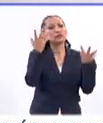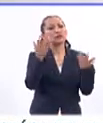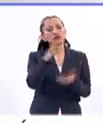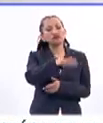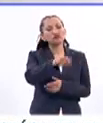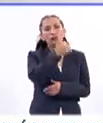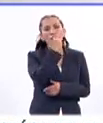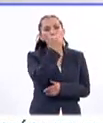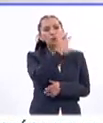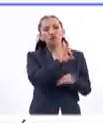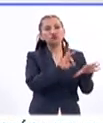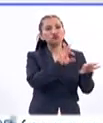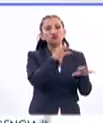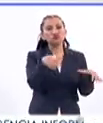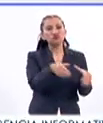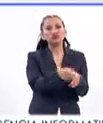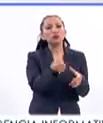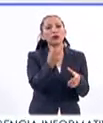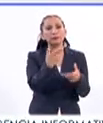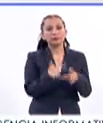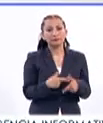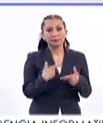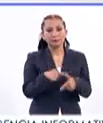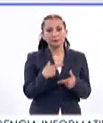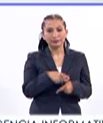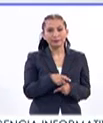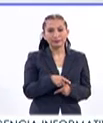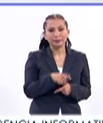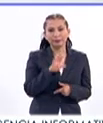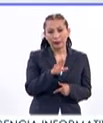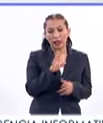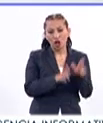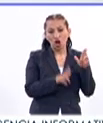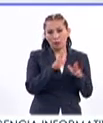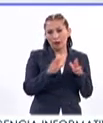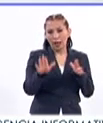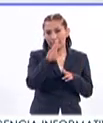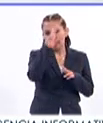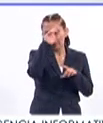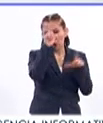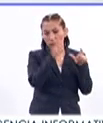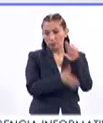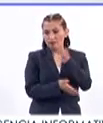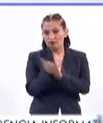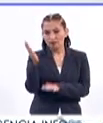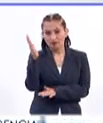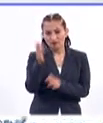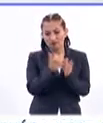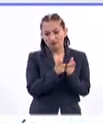cuántos alumnos se ofrecen? Es decir, ¿cuántas personas de las normales de todo el país se pueden ir?